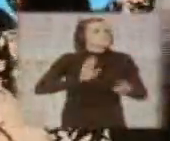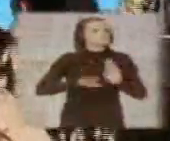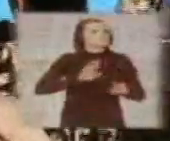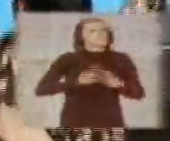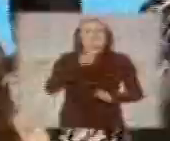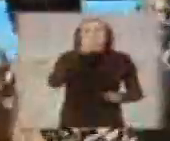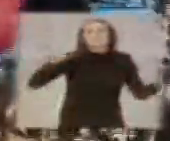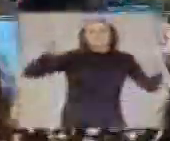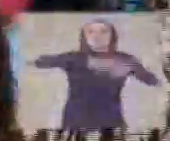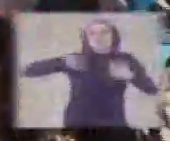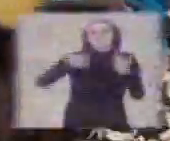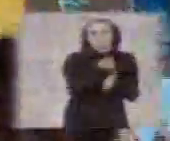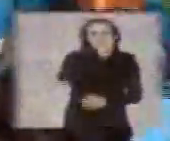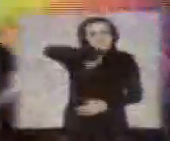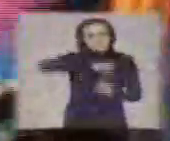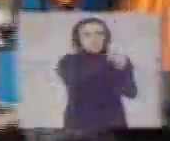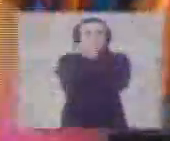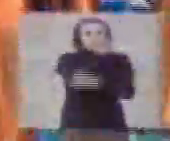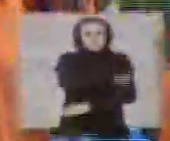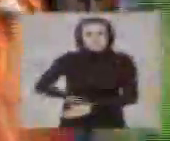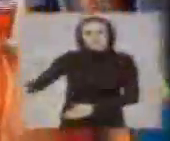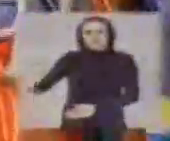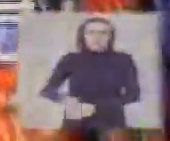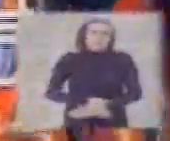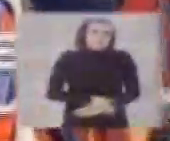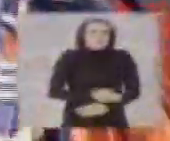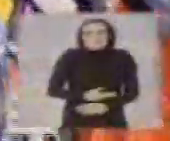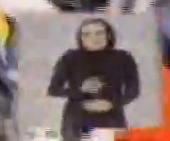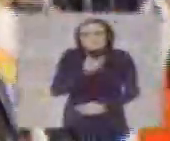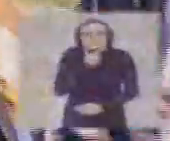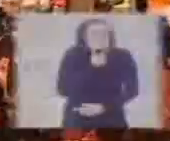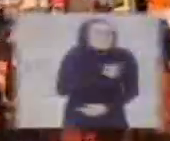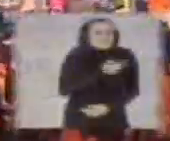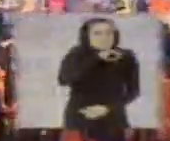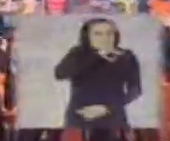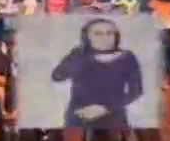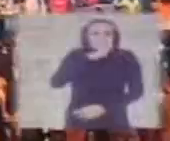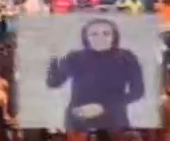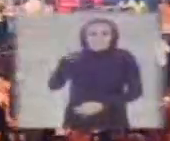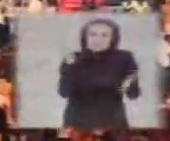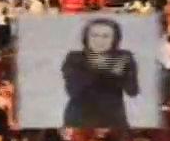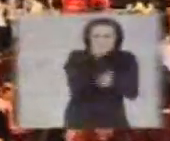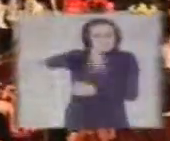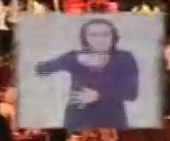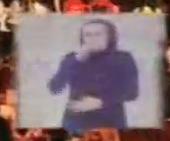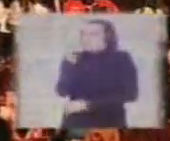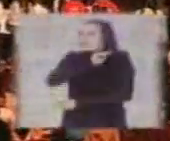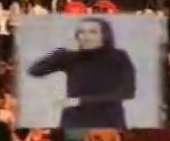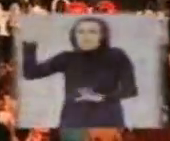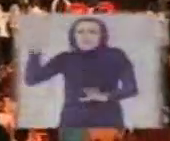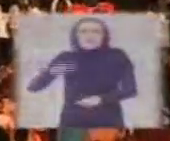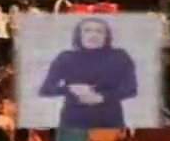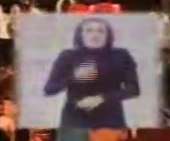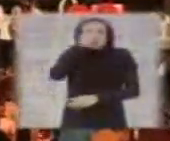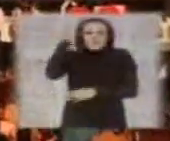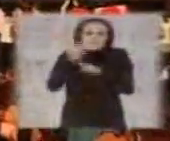Buenas noches a todos, somos la Burga de los Chamaquitos. Un placer otro año con ustedes, son los mejores. Antes que nada, antes que me olvide, agradecer a las